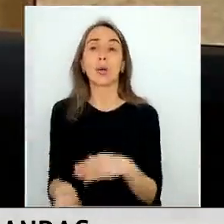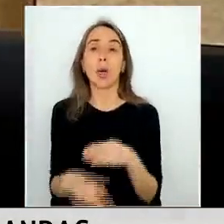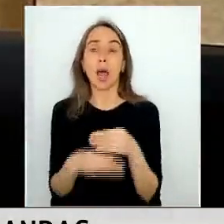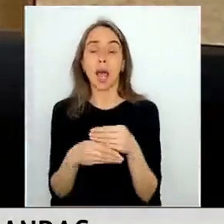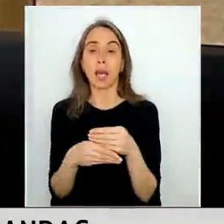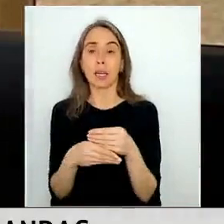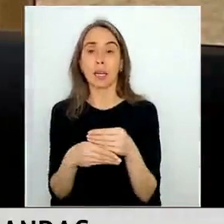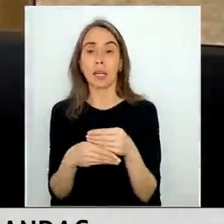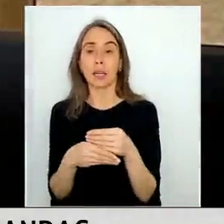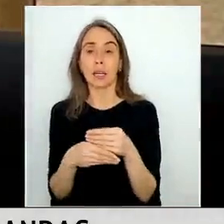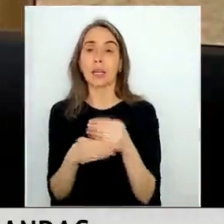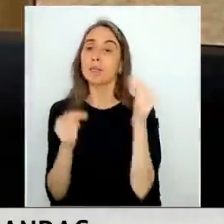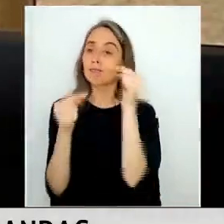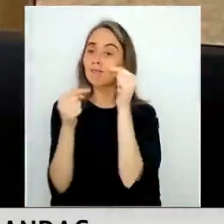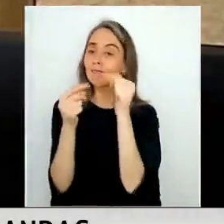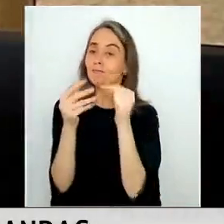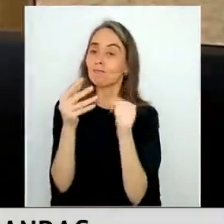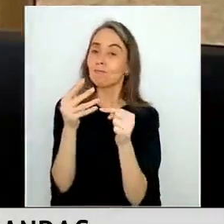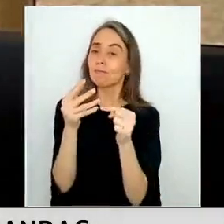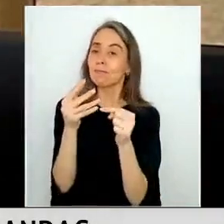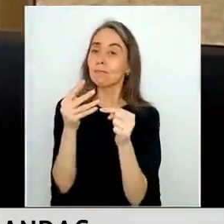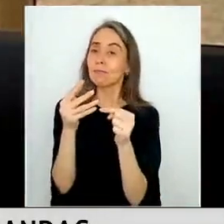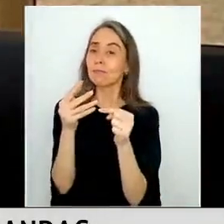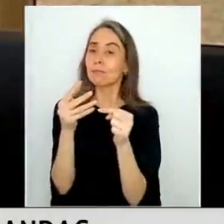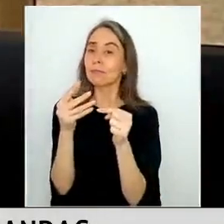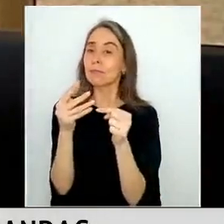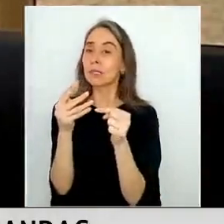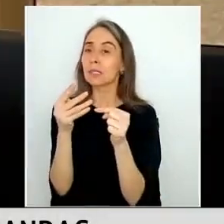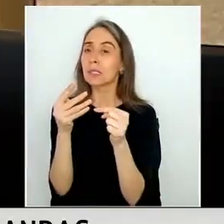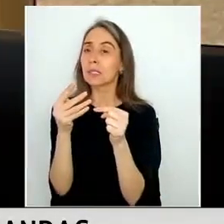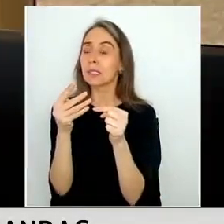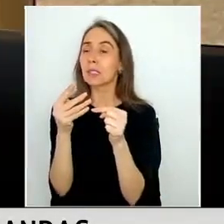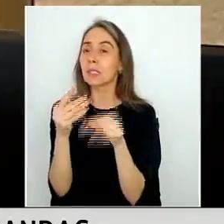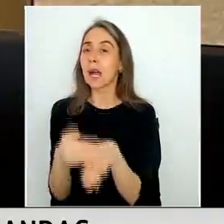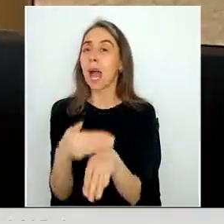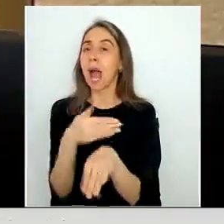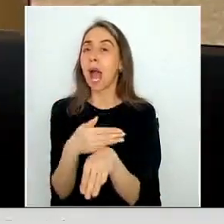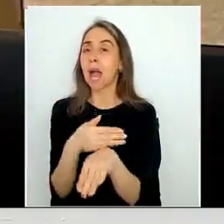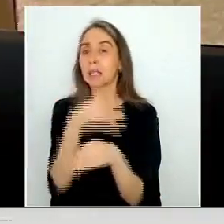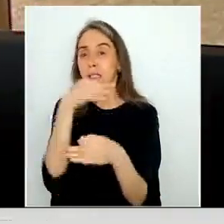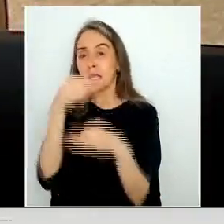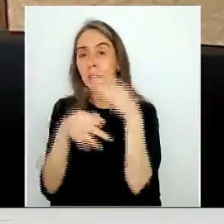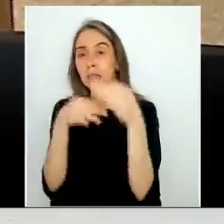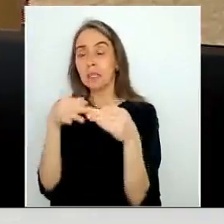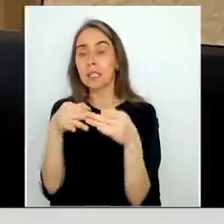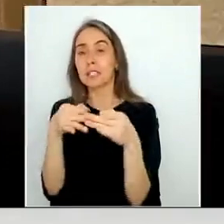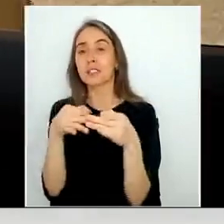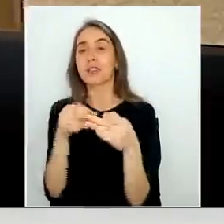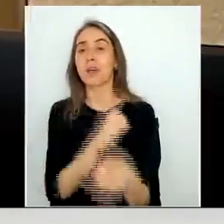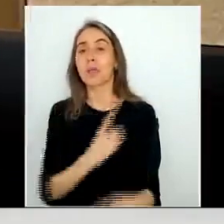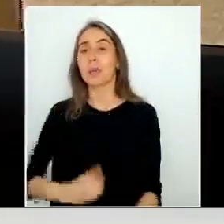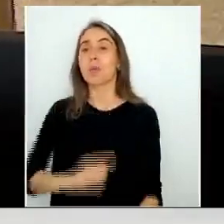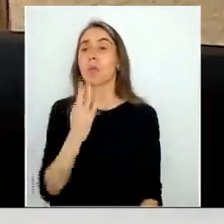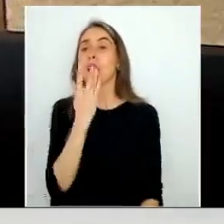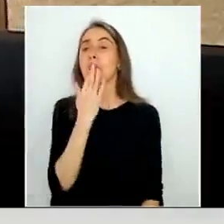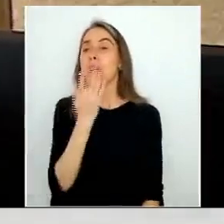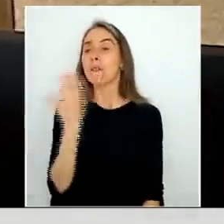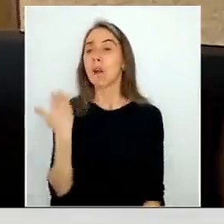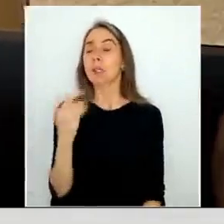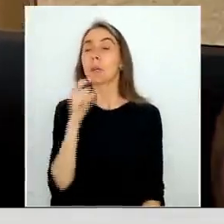cosas que comentaban cierto quienes mantencion la palabra Como por ejemplo el